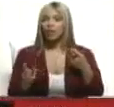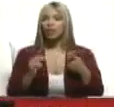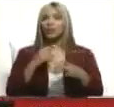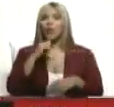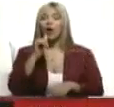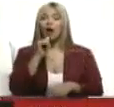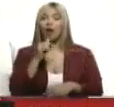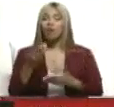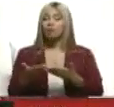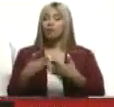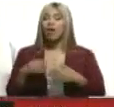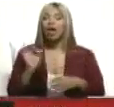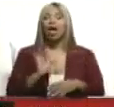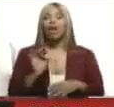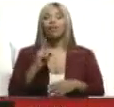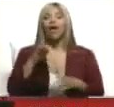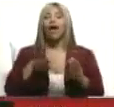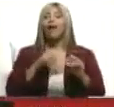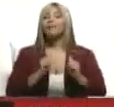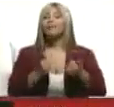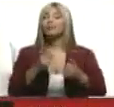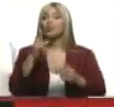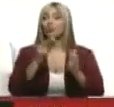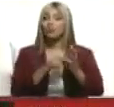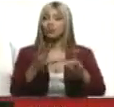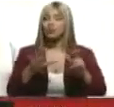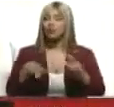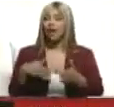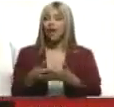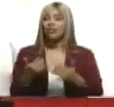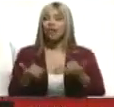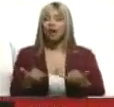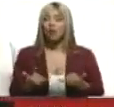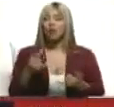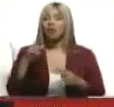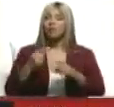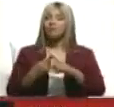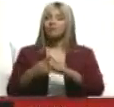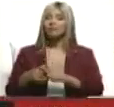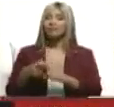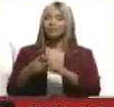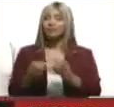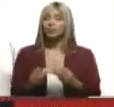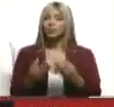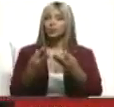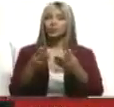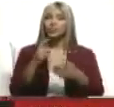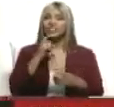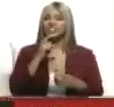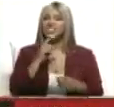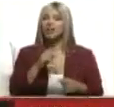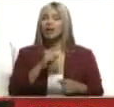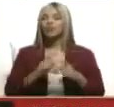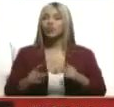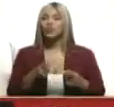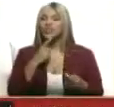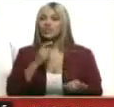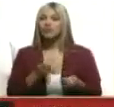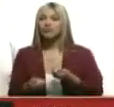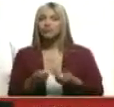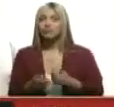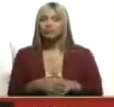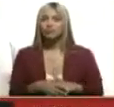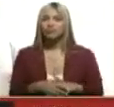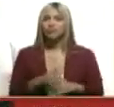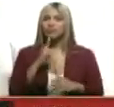bueno, dejó de entregarlo desde 2017 y no se sabe cuáles son las cuentas hoy de Citgo. ¿Cómo se ha manejado Citgo? ¿Quién tiene ese dinero? Se supone que